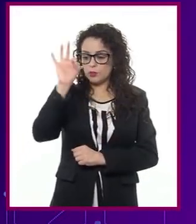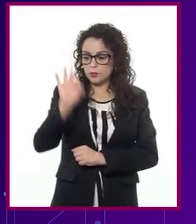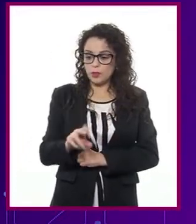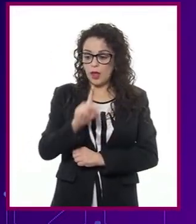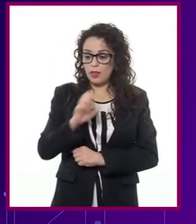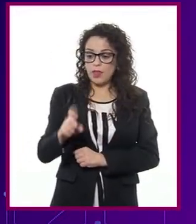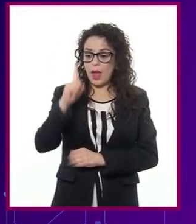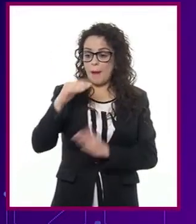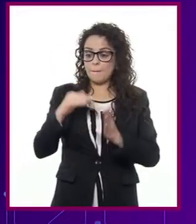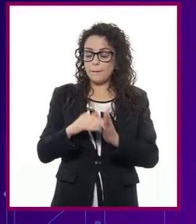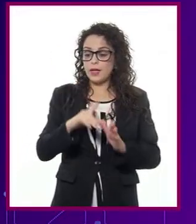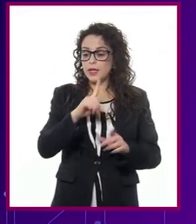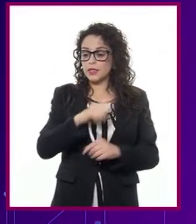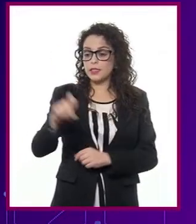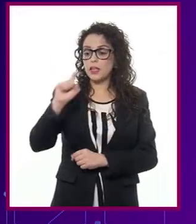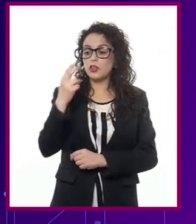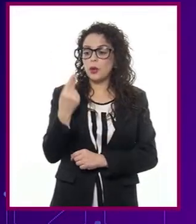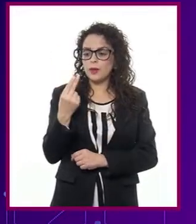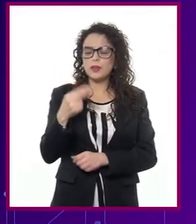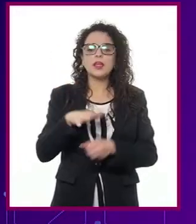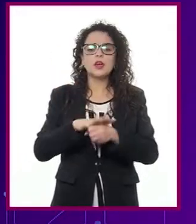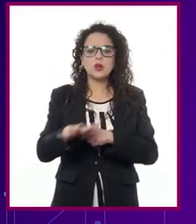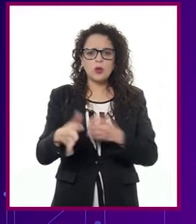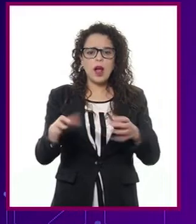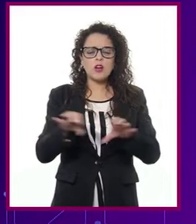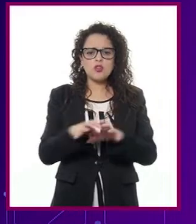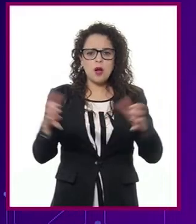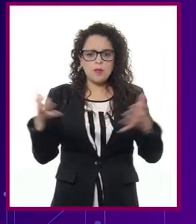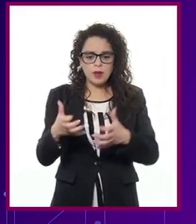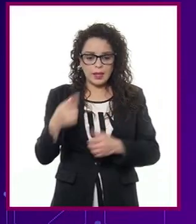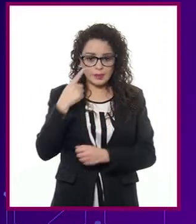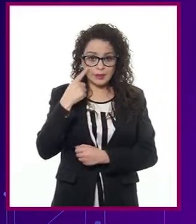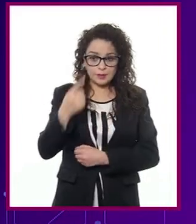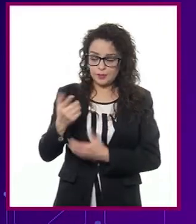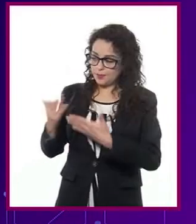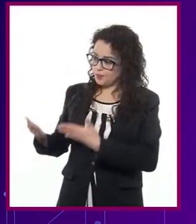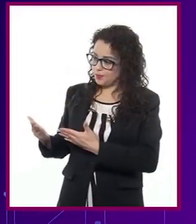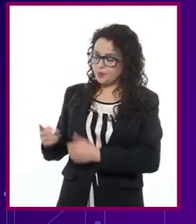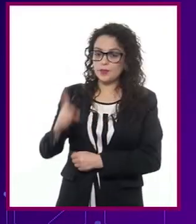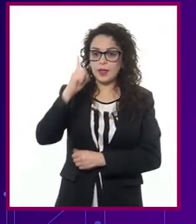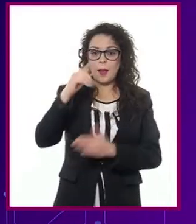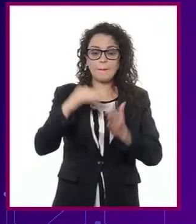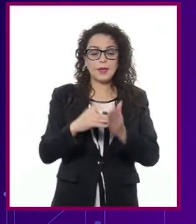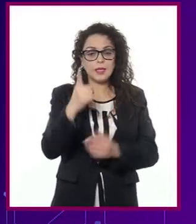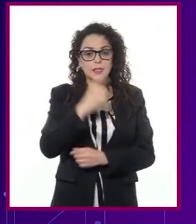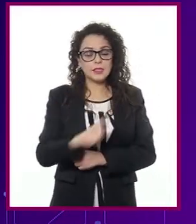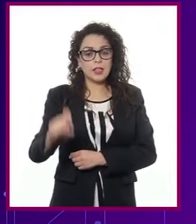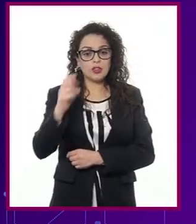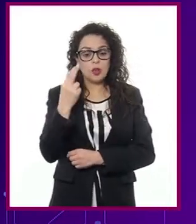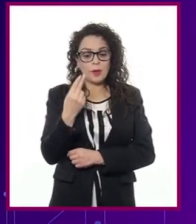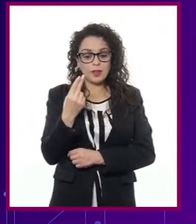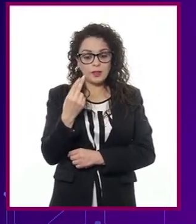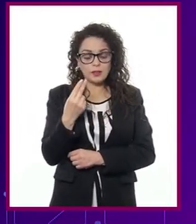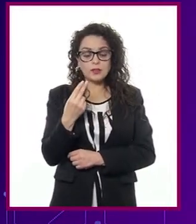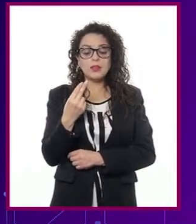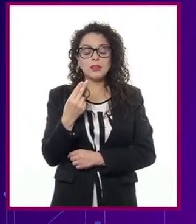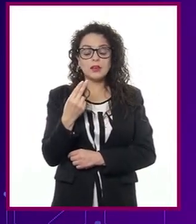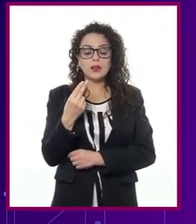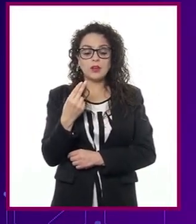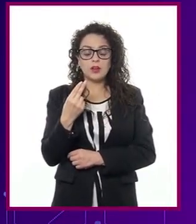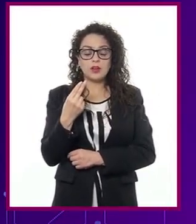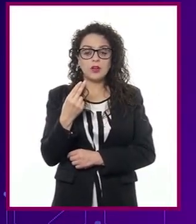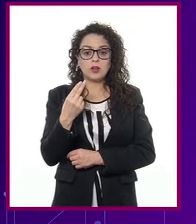1,125, podemos multiplicar 1,125 por 8.18, que da como